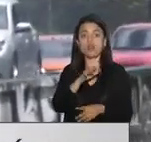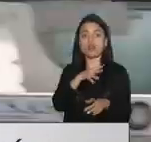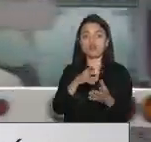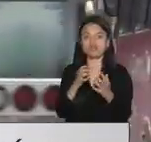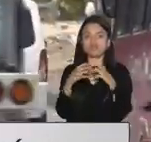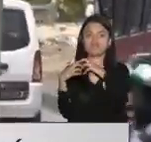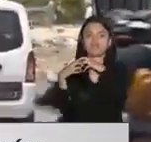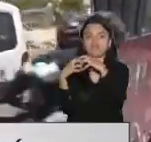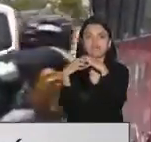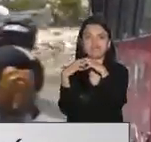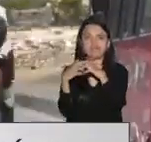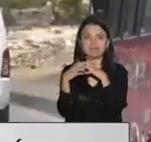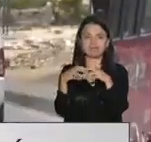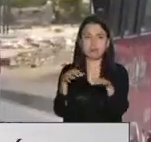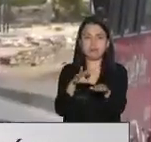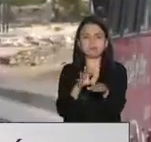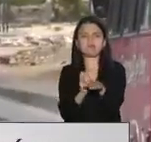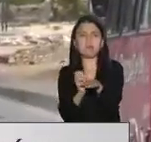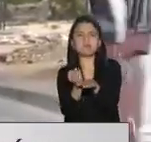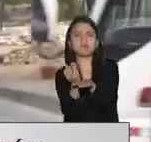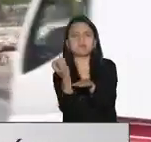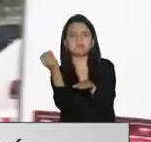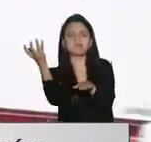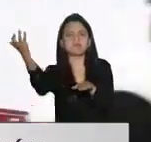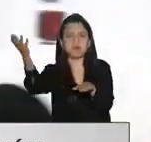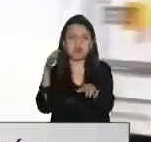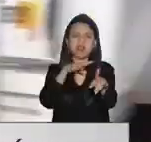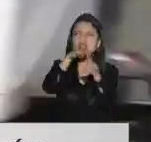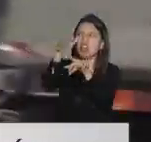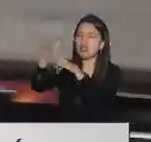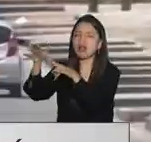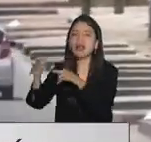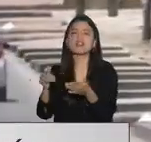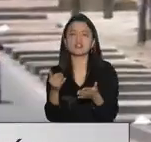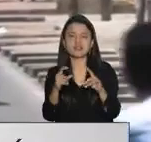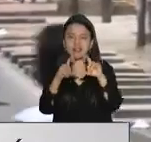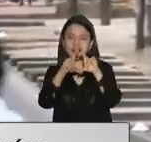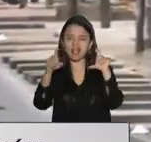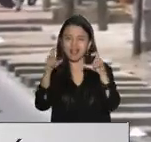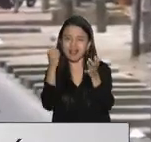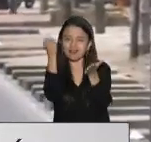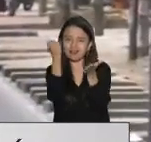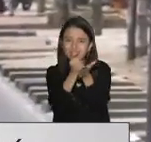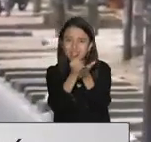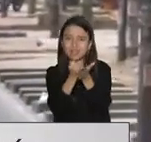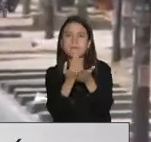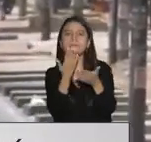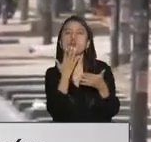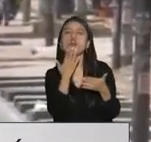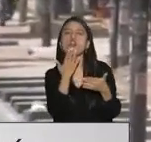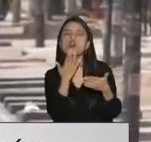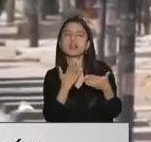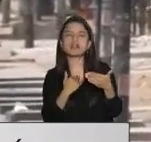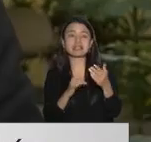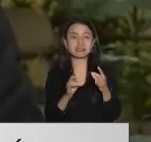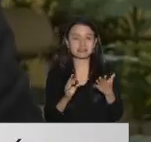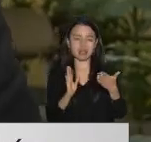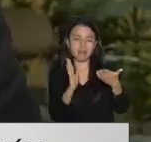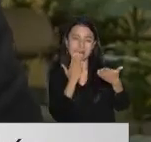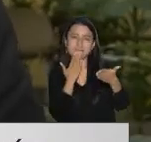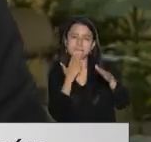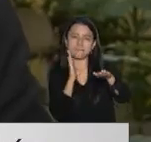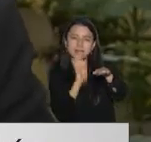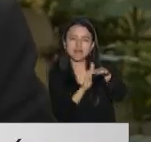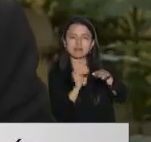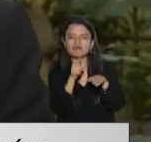distrito alista un piloto para etiquetar estos vehículos de acuerdo con el nivel de contaminación que generen. Colombia es el país que tiene la